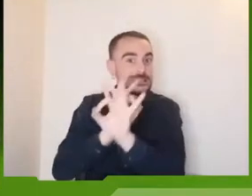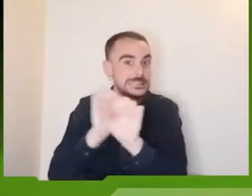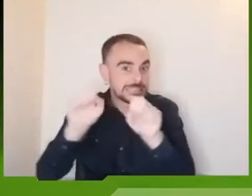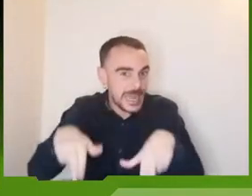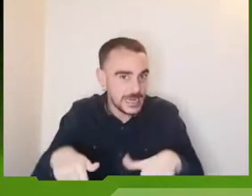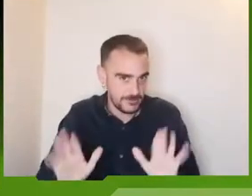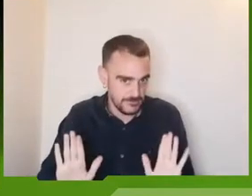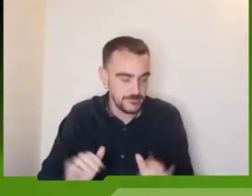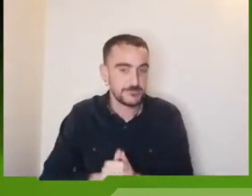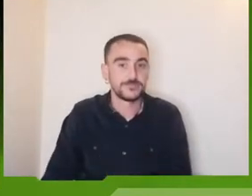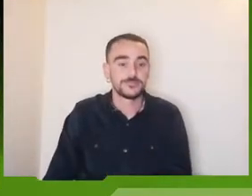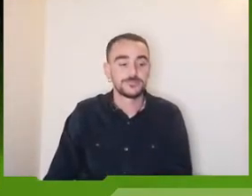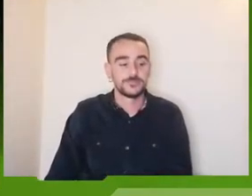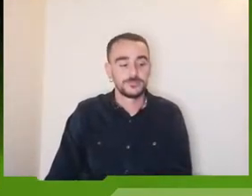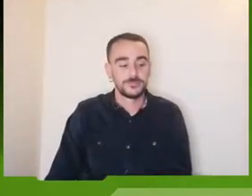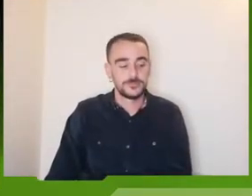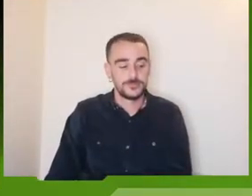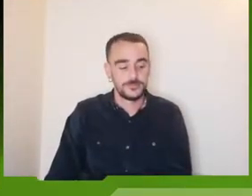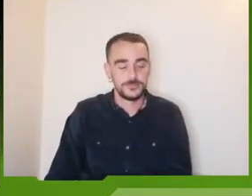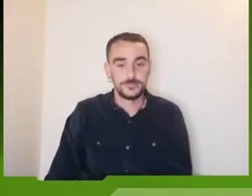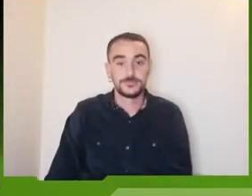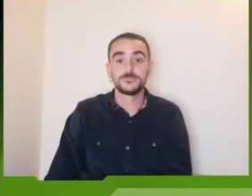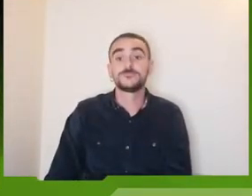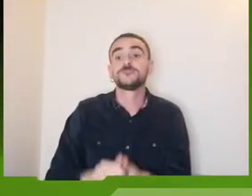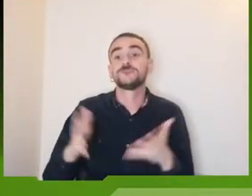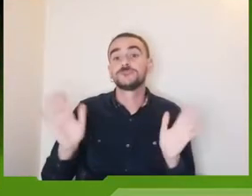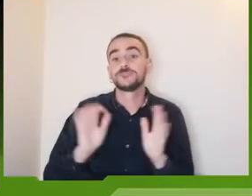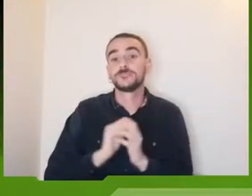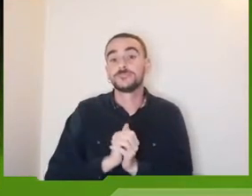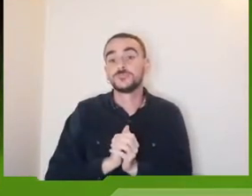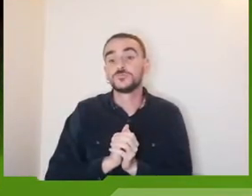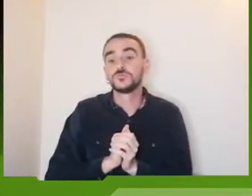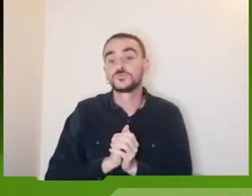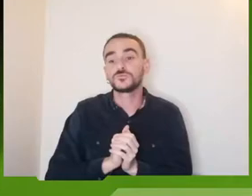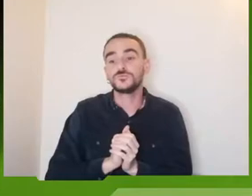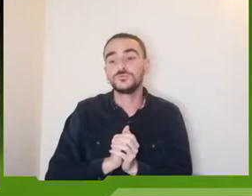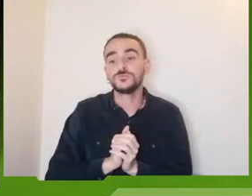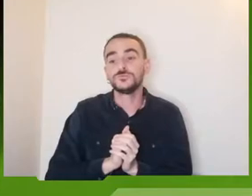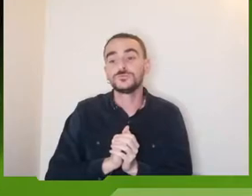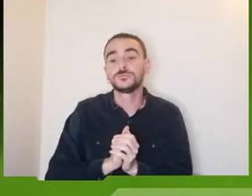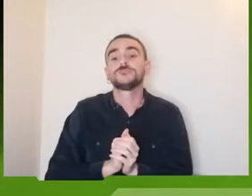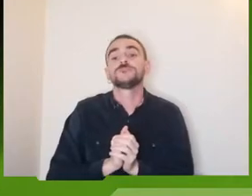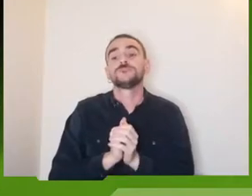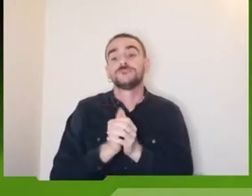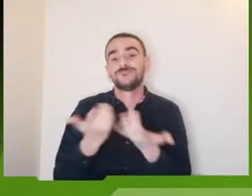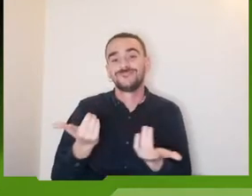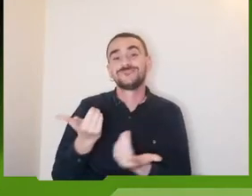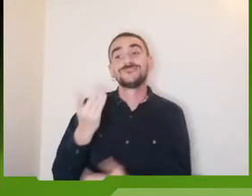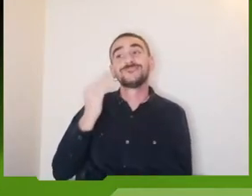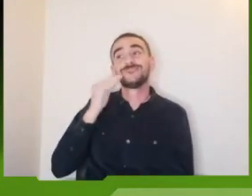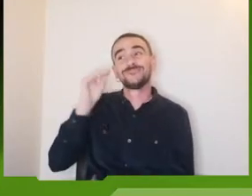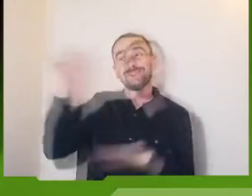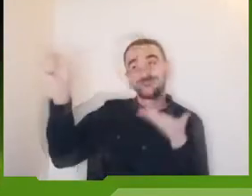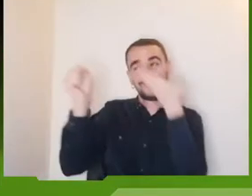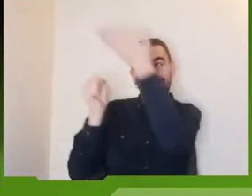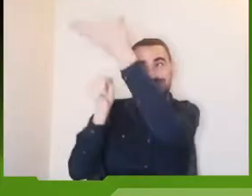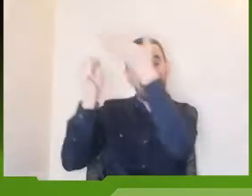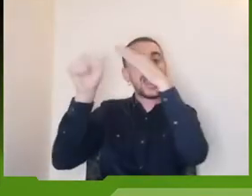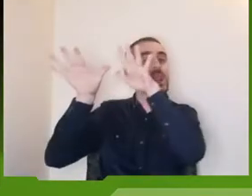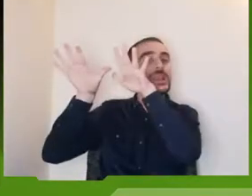armar las formas. Se complica un poco porque el reposo de la masa hace que esté